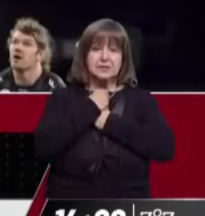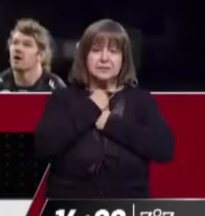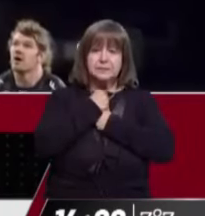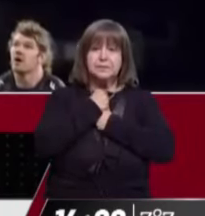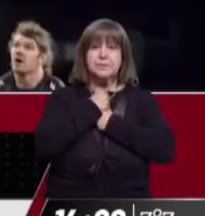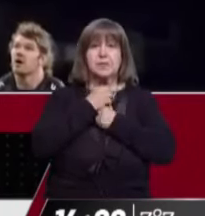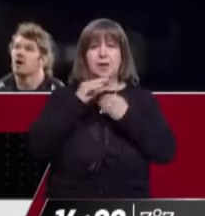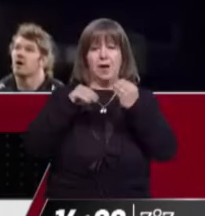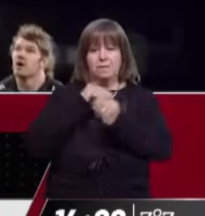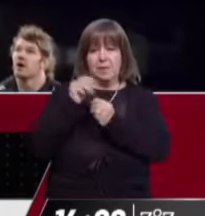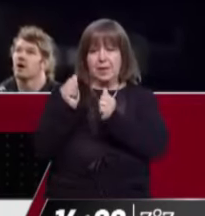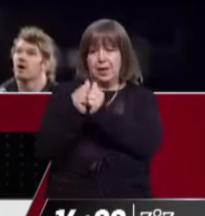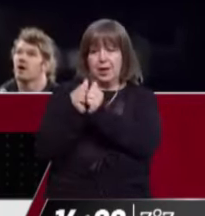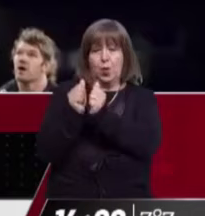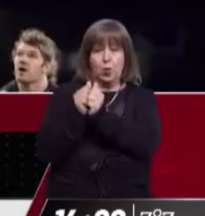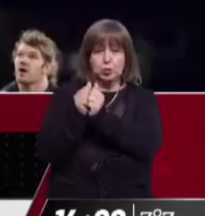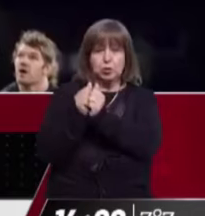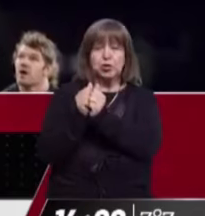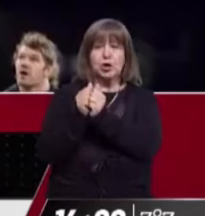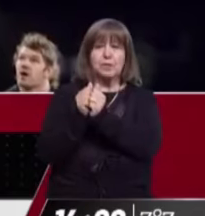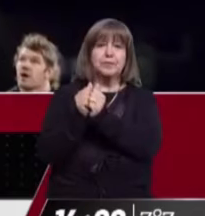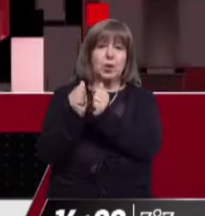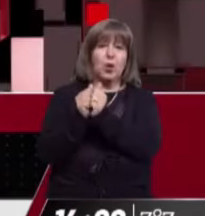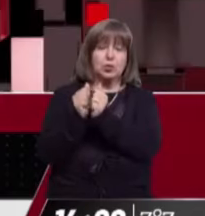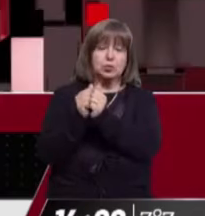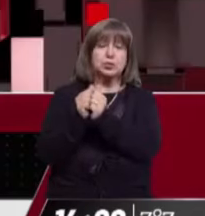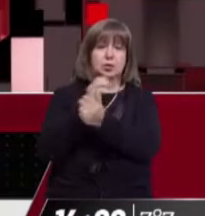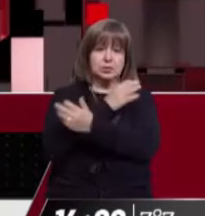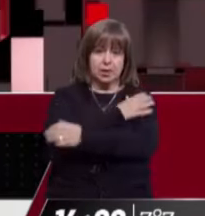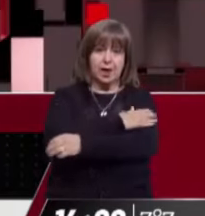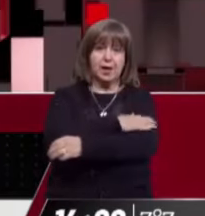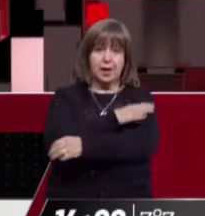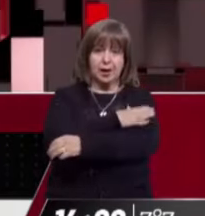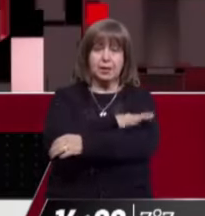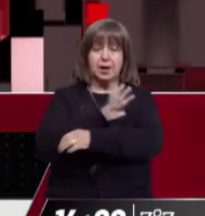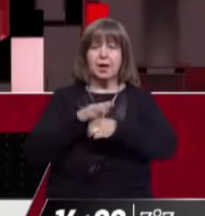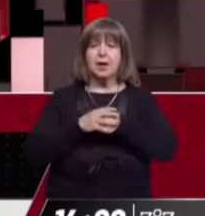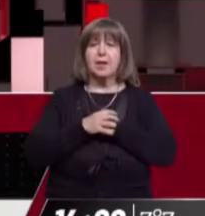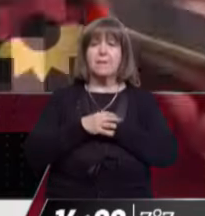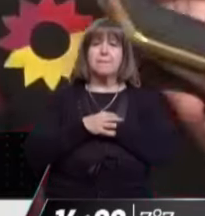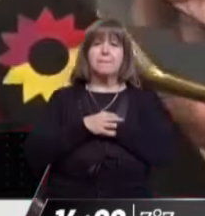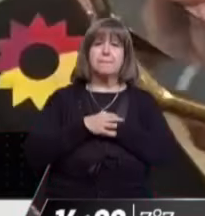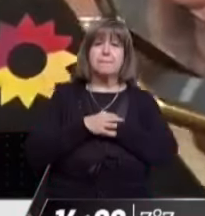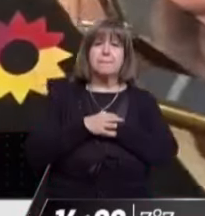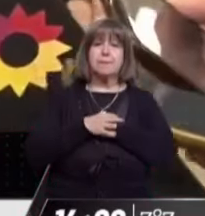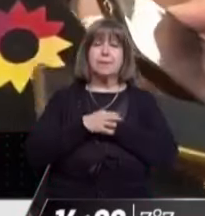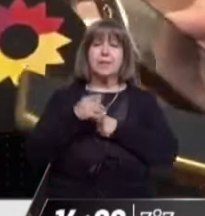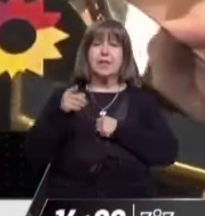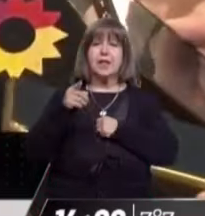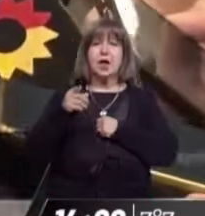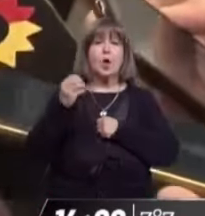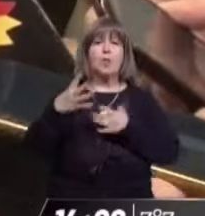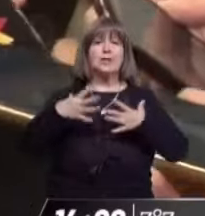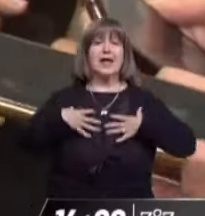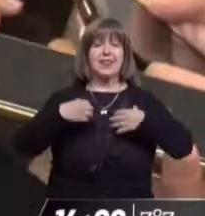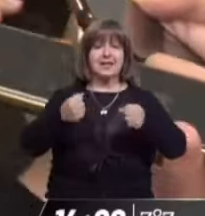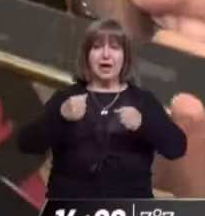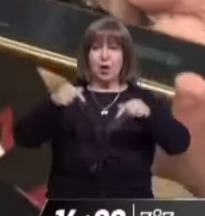la familia estuvo a todo momento conteniéndola. Doctora, ¿cómo es? ¿Estado de salud actual cómo